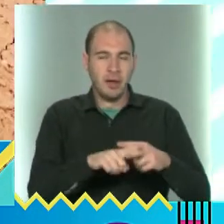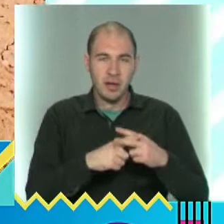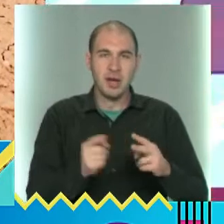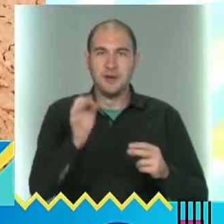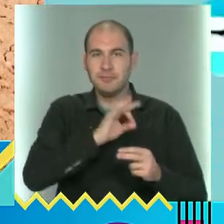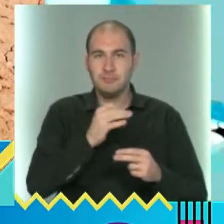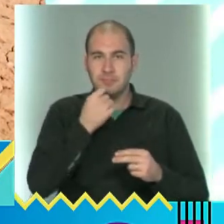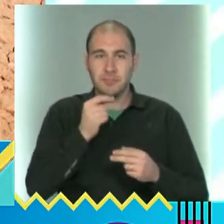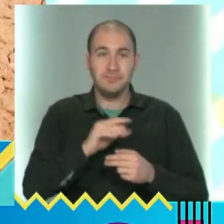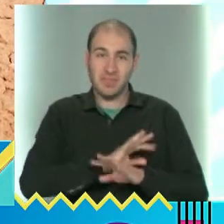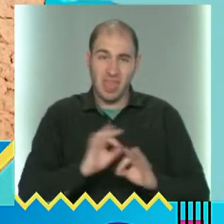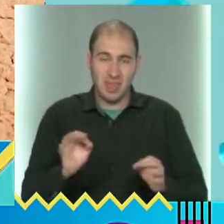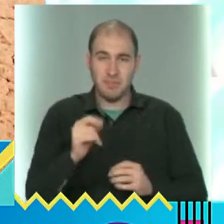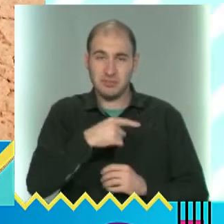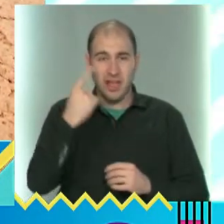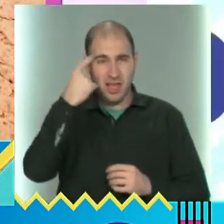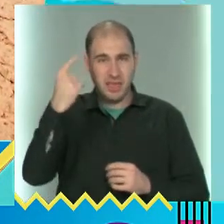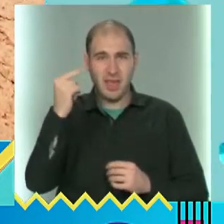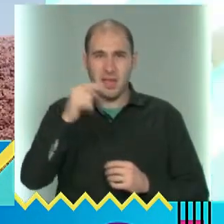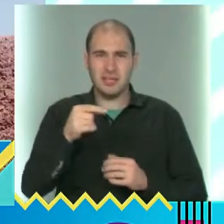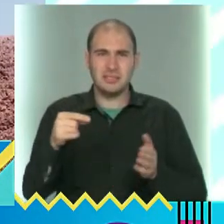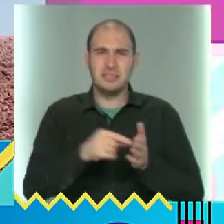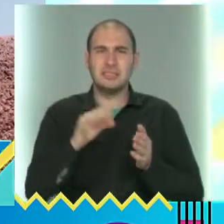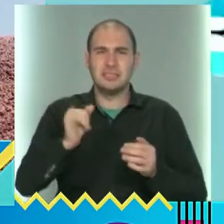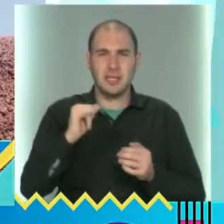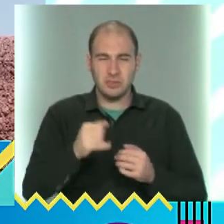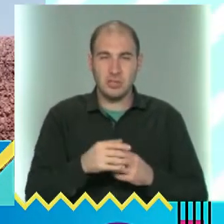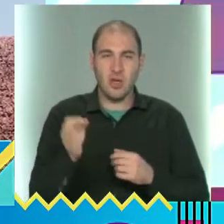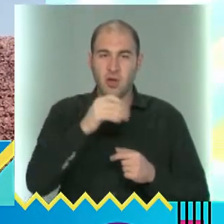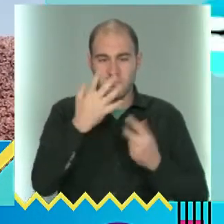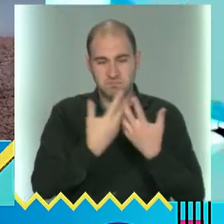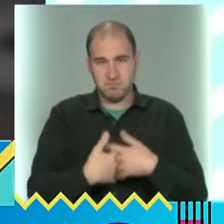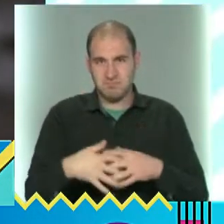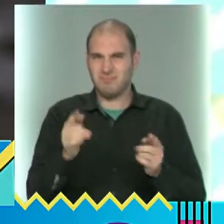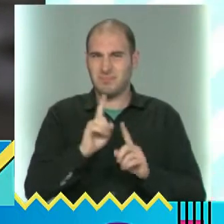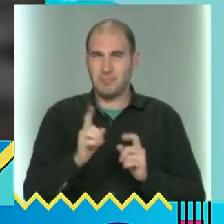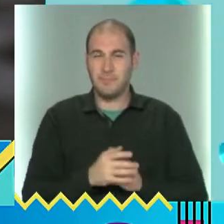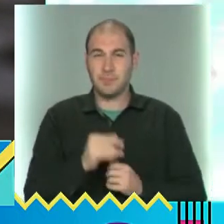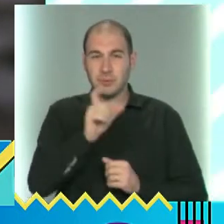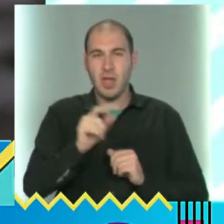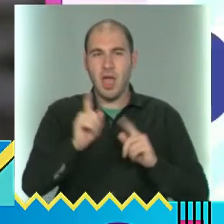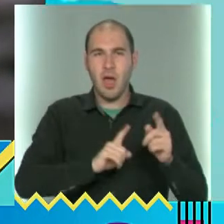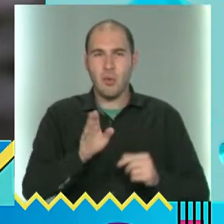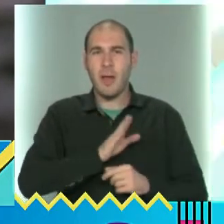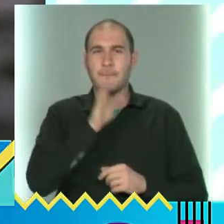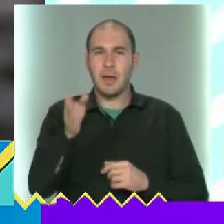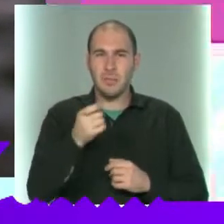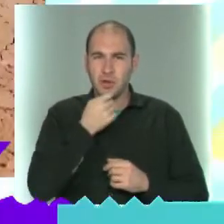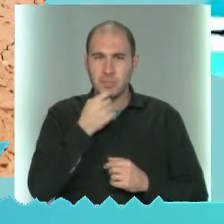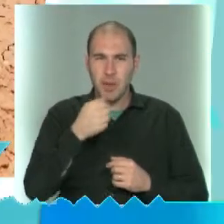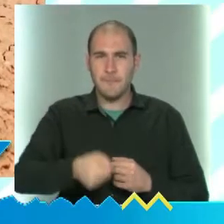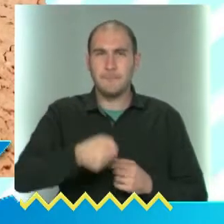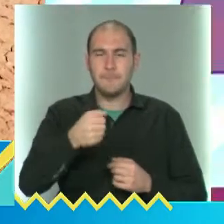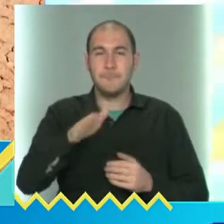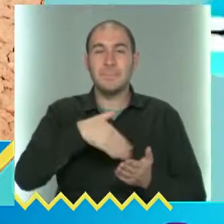como para nada. Hay gente que cree que tiene que haber un chip sí o sí involucrado, algo por el estilo, cuando no es así. Hay gente que ha ido literalmente con un tarro de